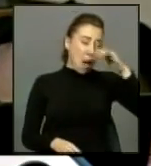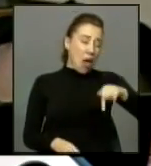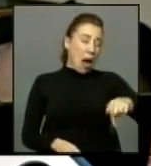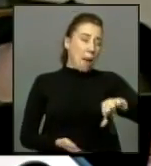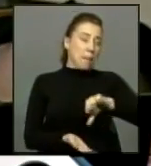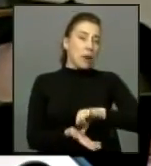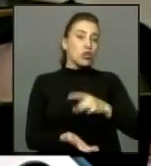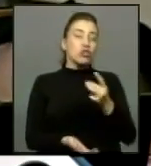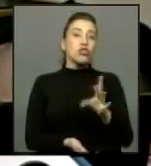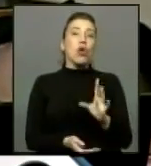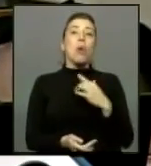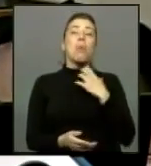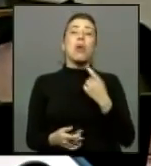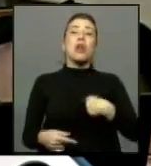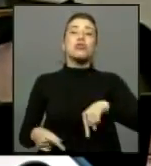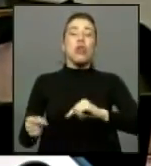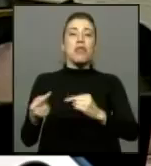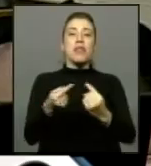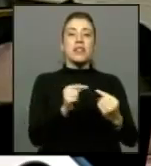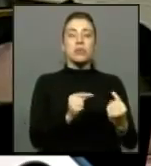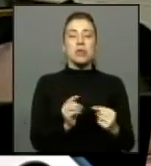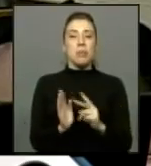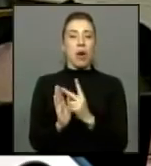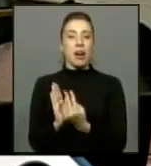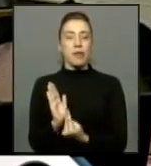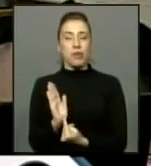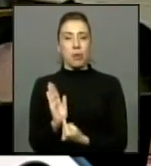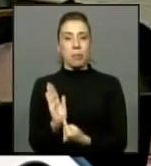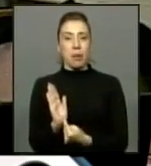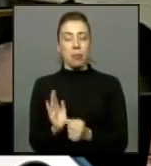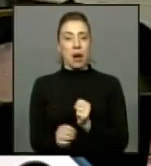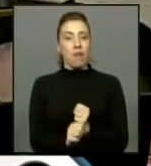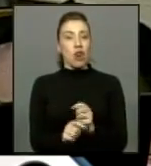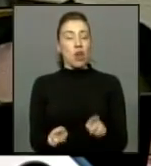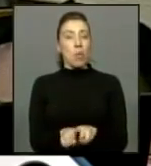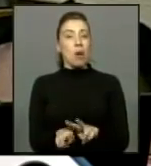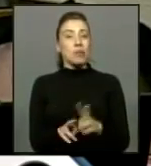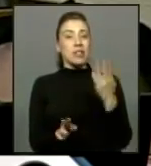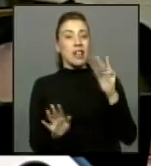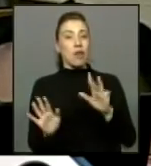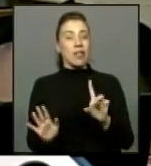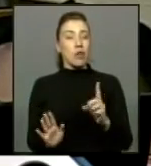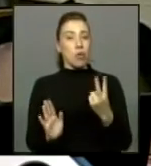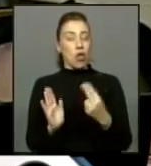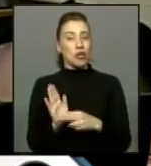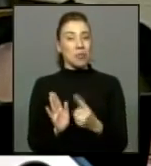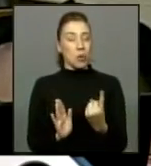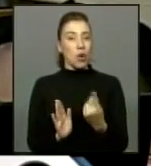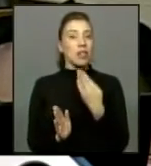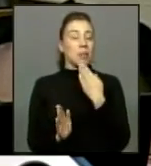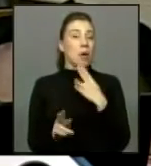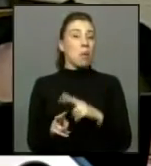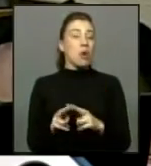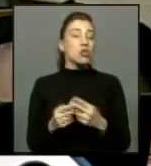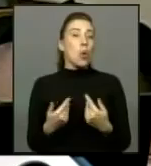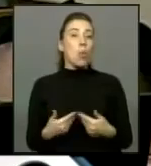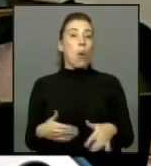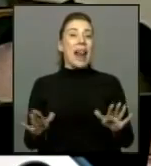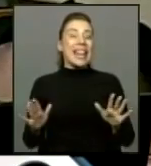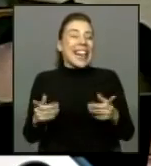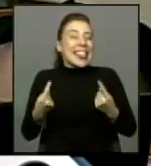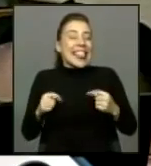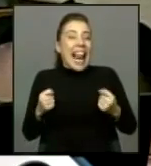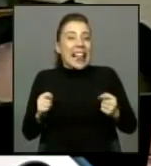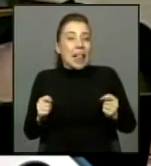el solo hecho de estar discutiendo esta reforma laboral. Tal como lo hicieron en el 91 y el 2001, y tal como lo han hecho con cualquier